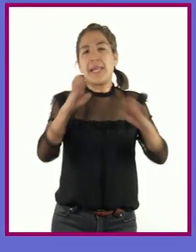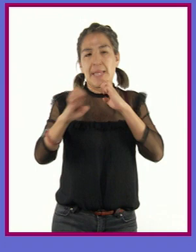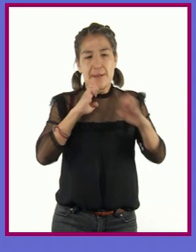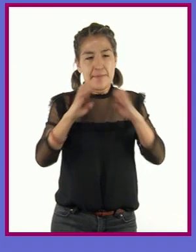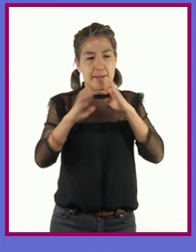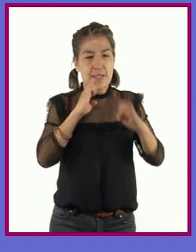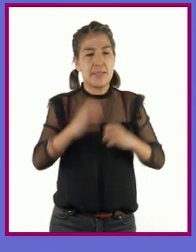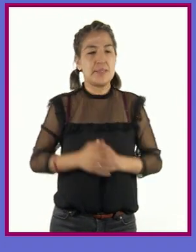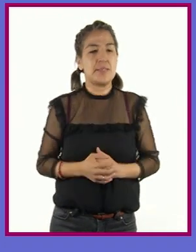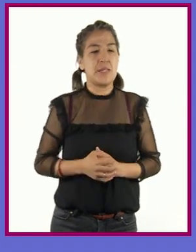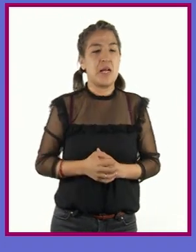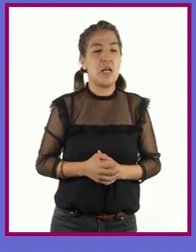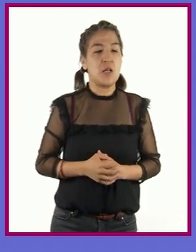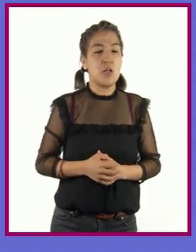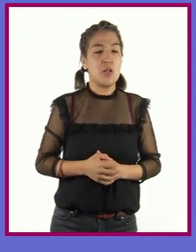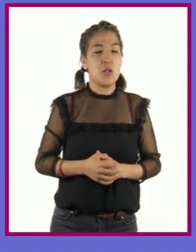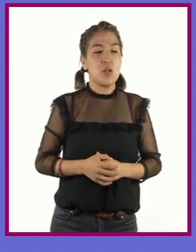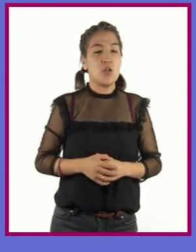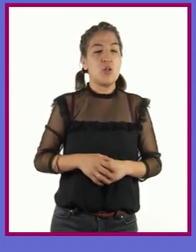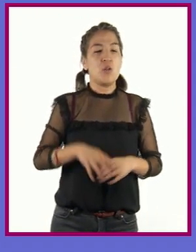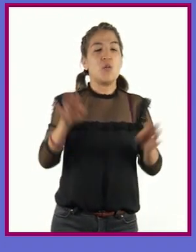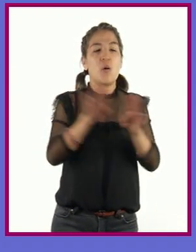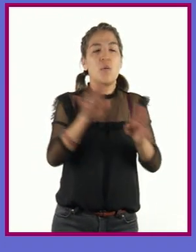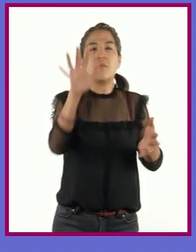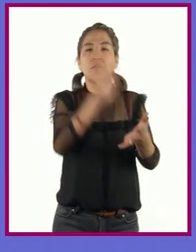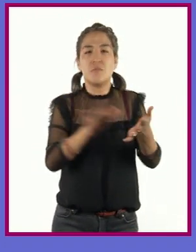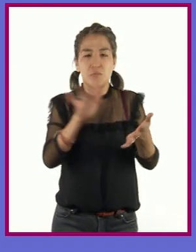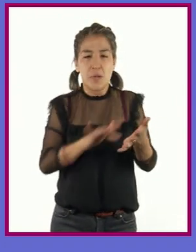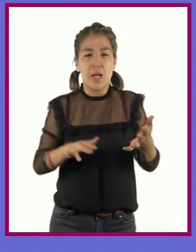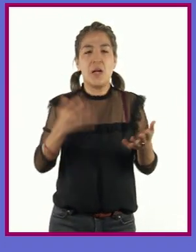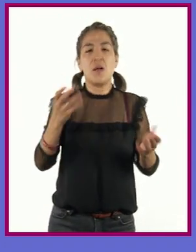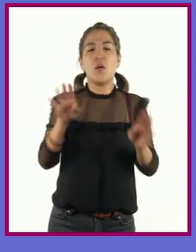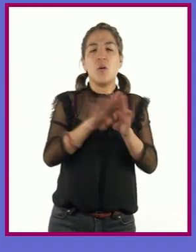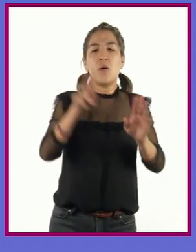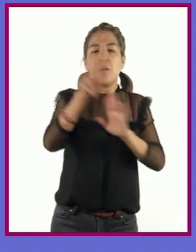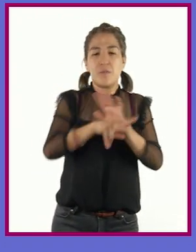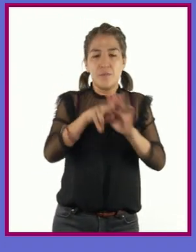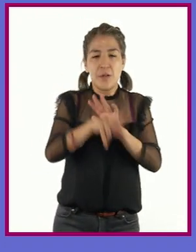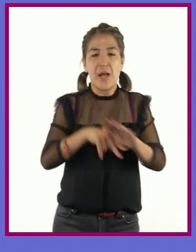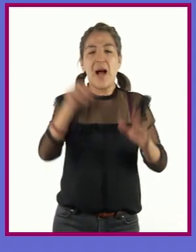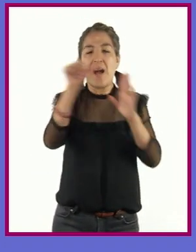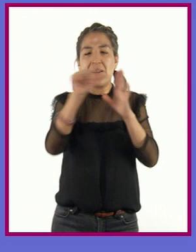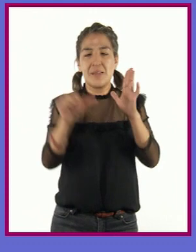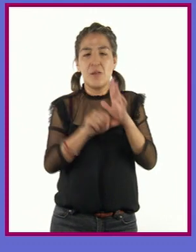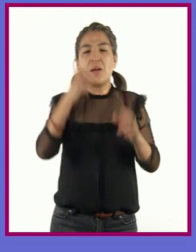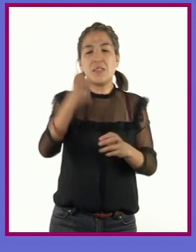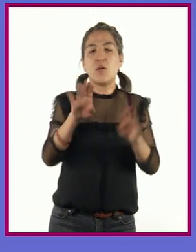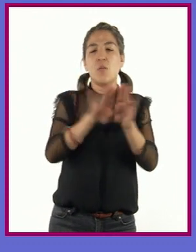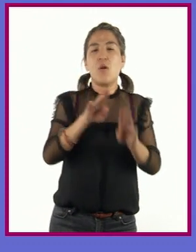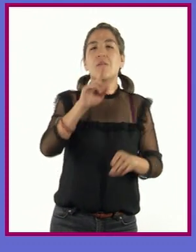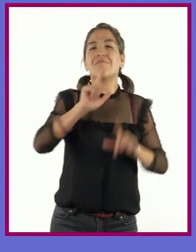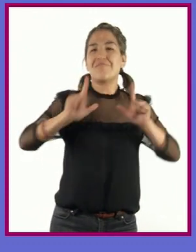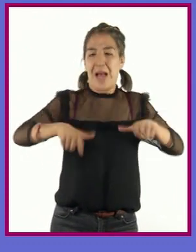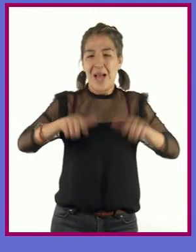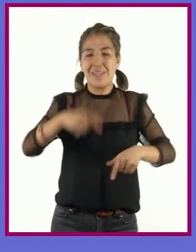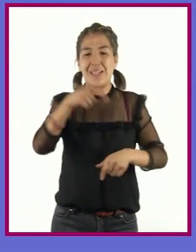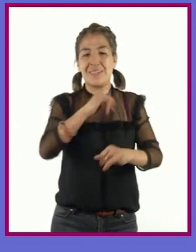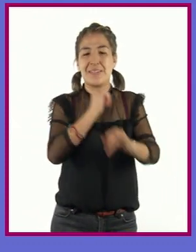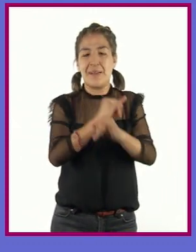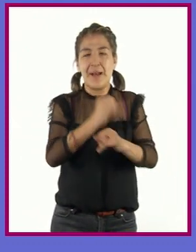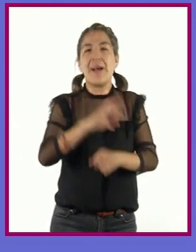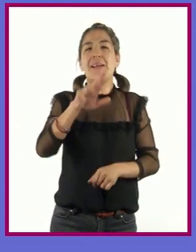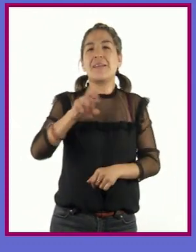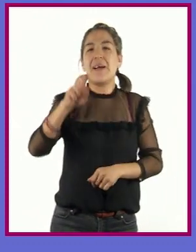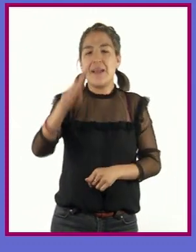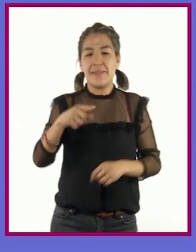entrevista, un documental, artículos, podcasts, blogs e investigaciones de la red, así como sitios